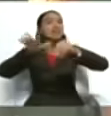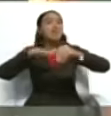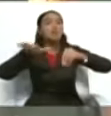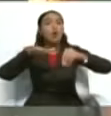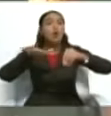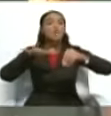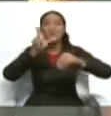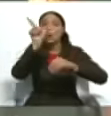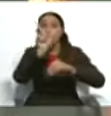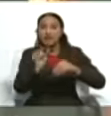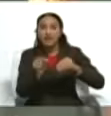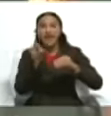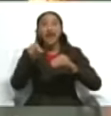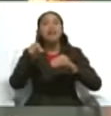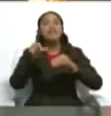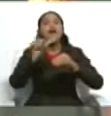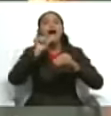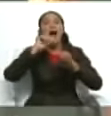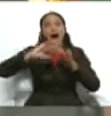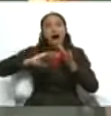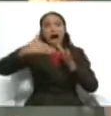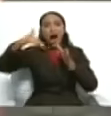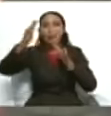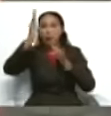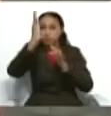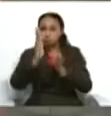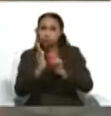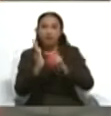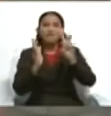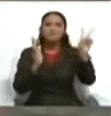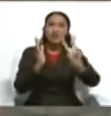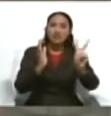aguas por delimitar entre Venezuela y Guyana.